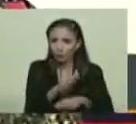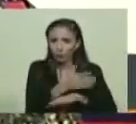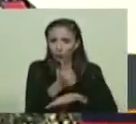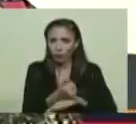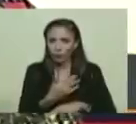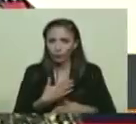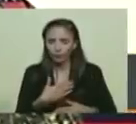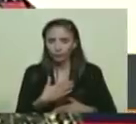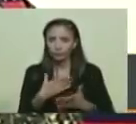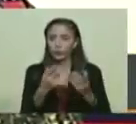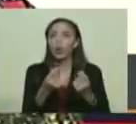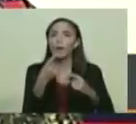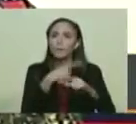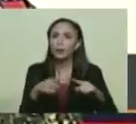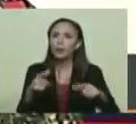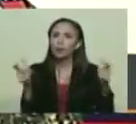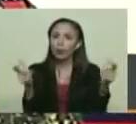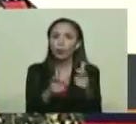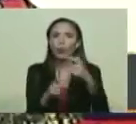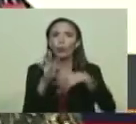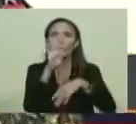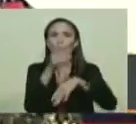4 gobernadores opositores.